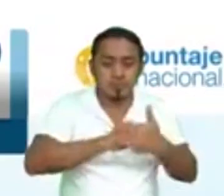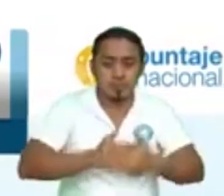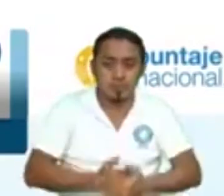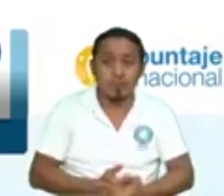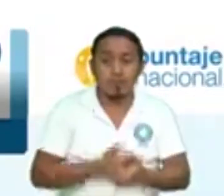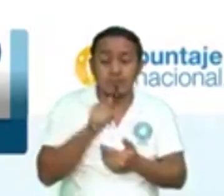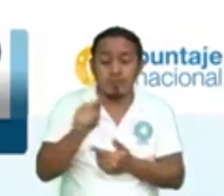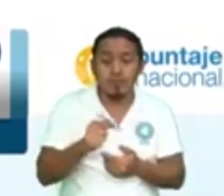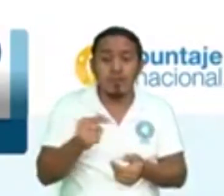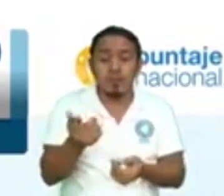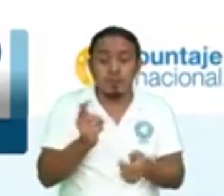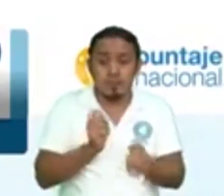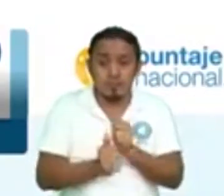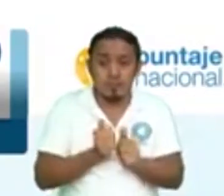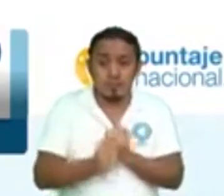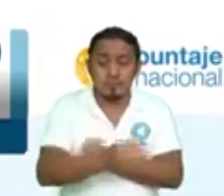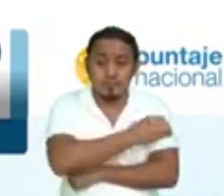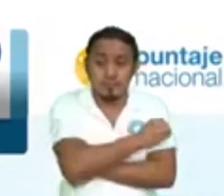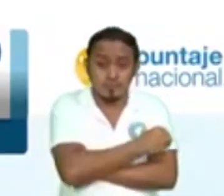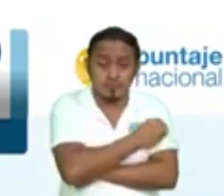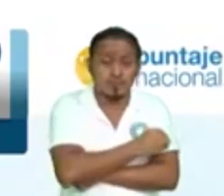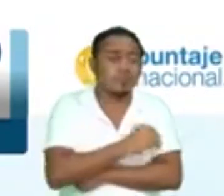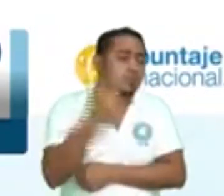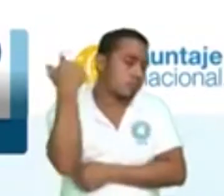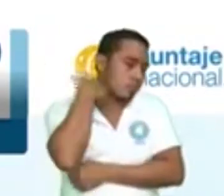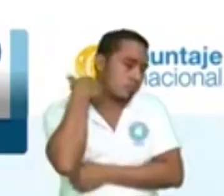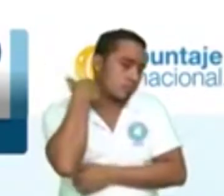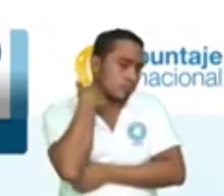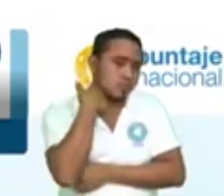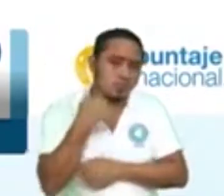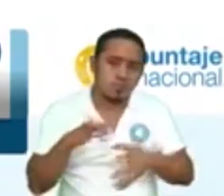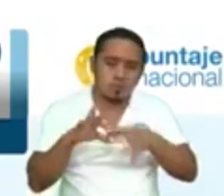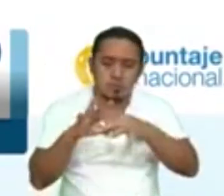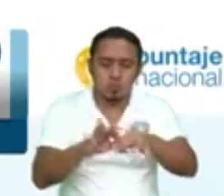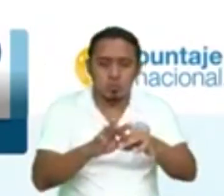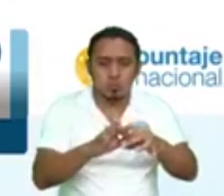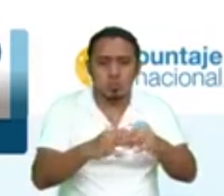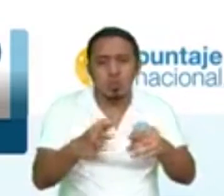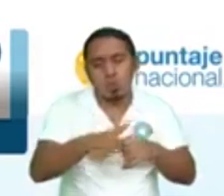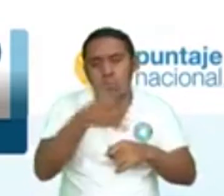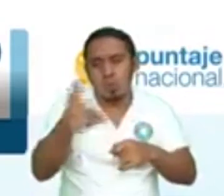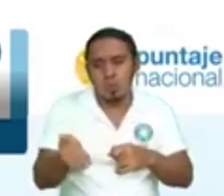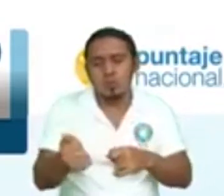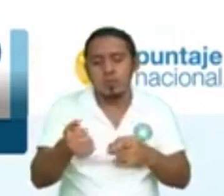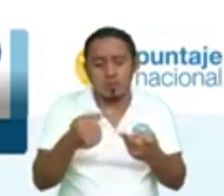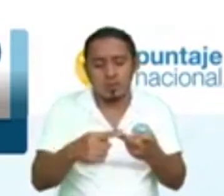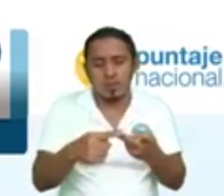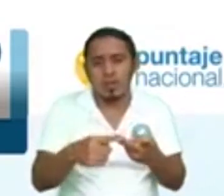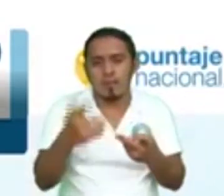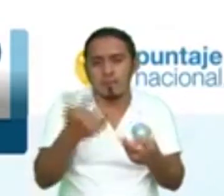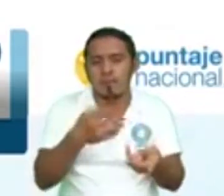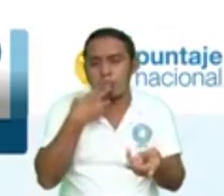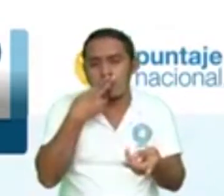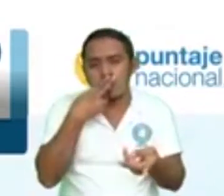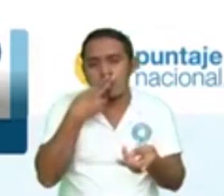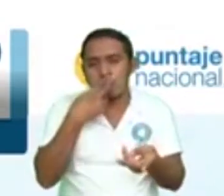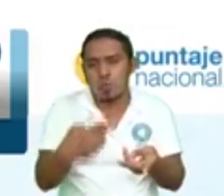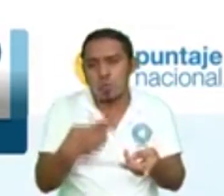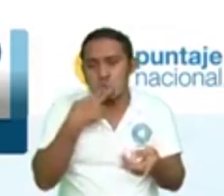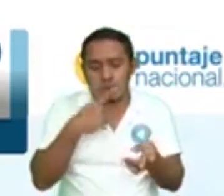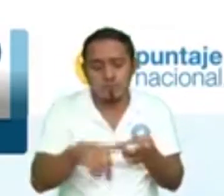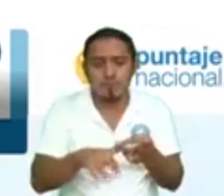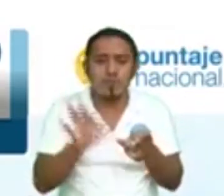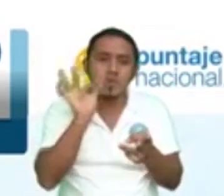características de alcoholismo, porque aparte de eso siempre va llevado de la mano con otras drogas como el tabaquismo, la